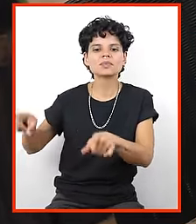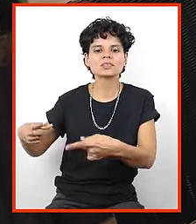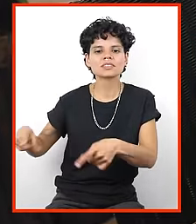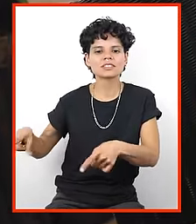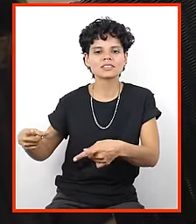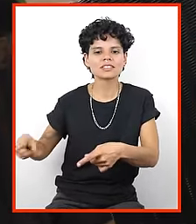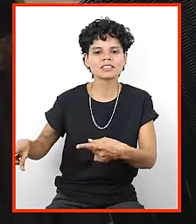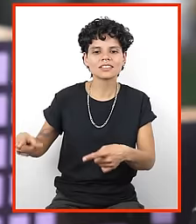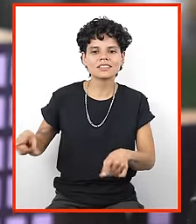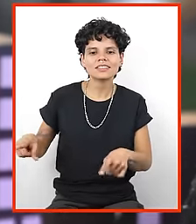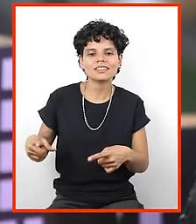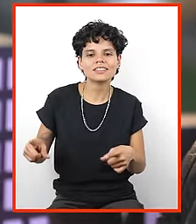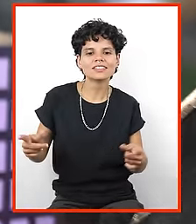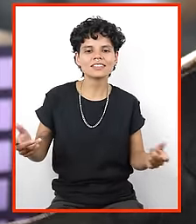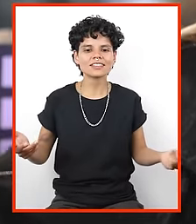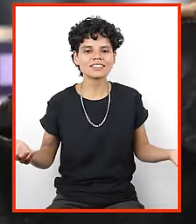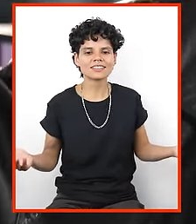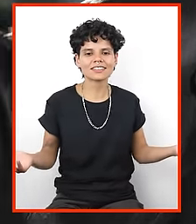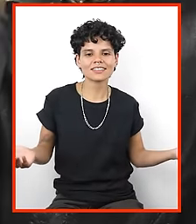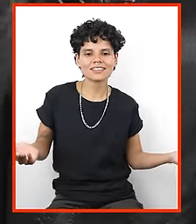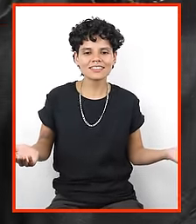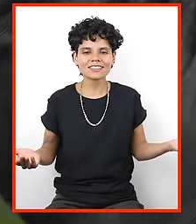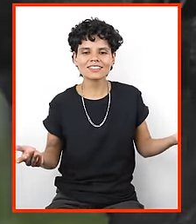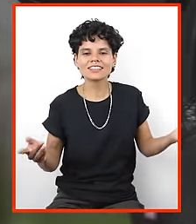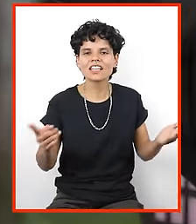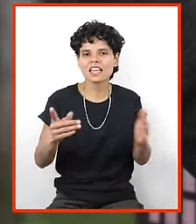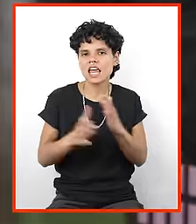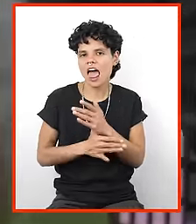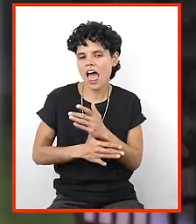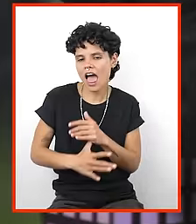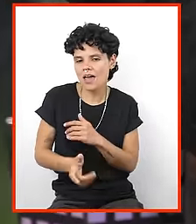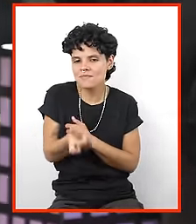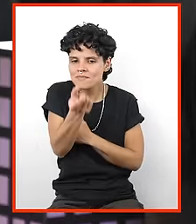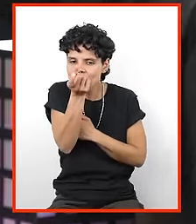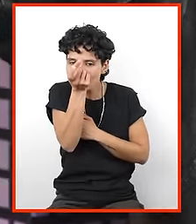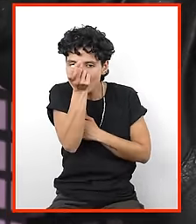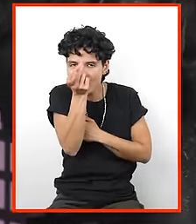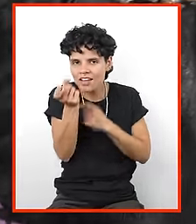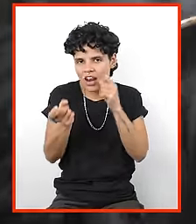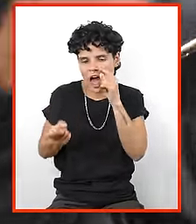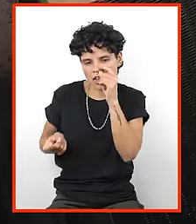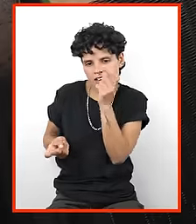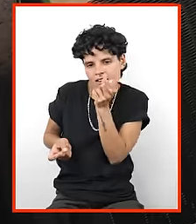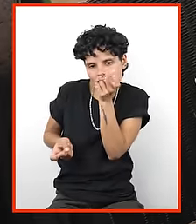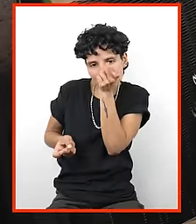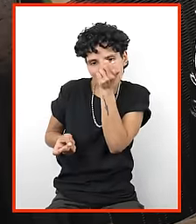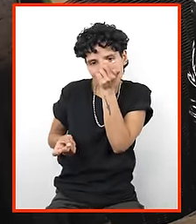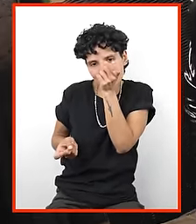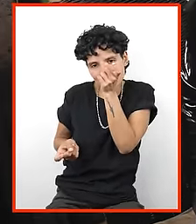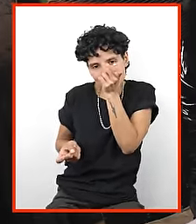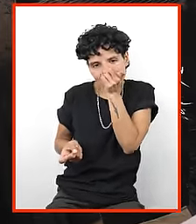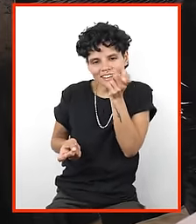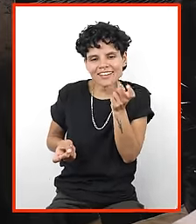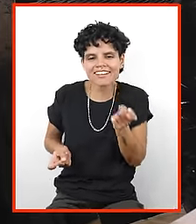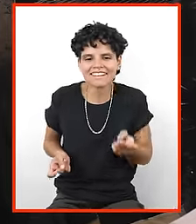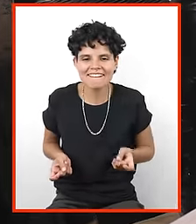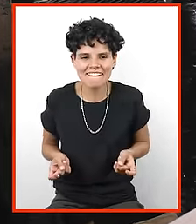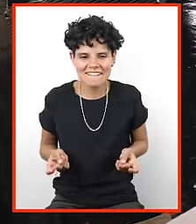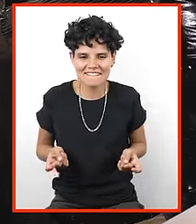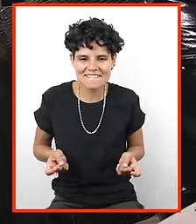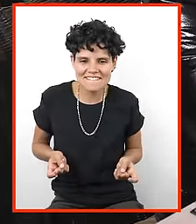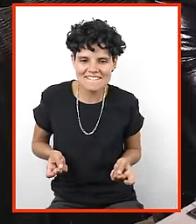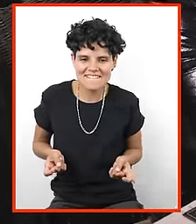porque tenía un agarre con la... Con el piercing tenía un agarre. Tenía un imán con el piercing.